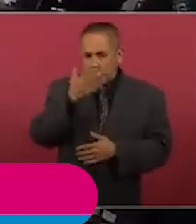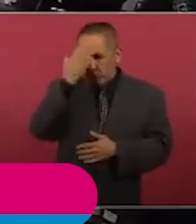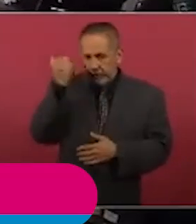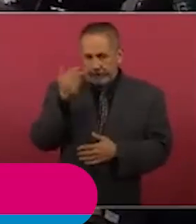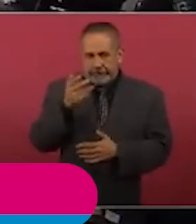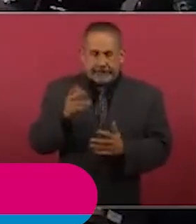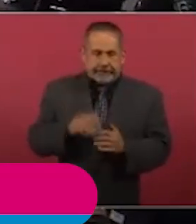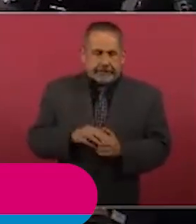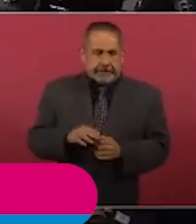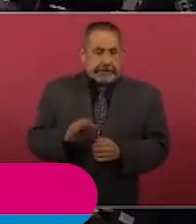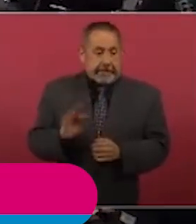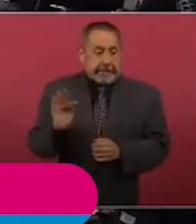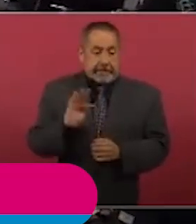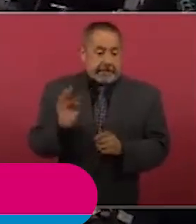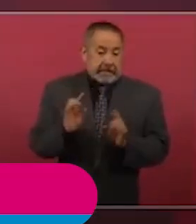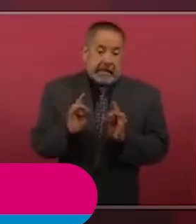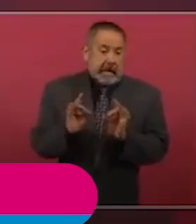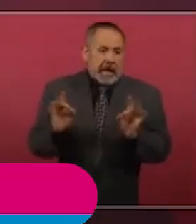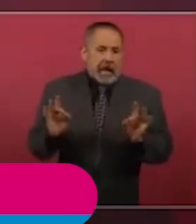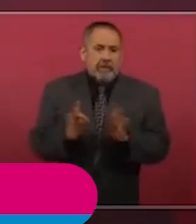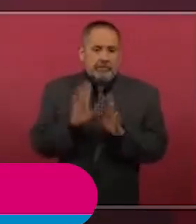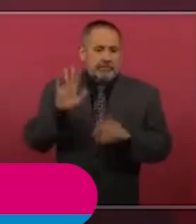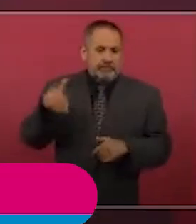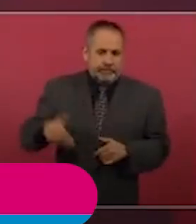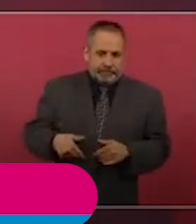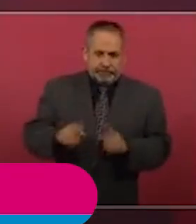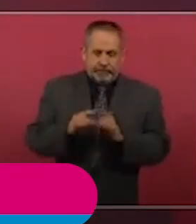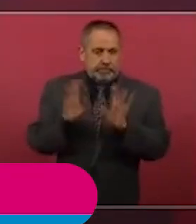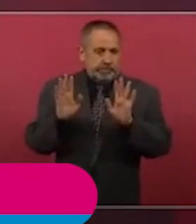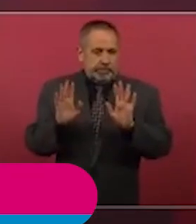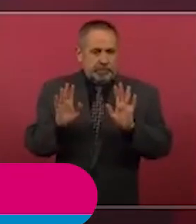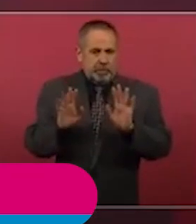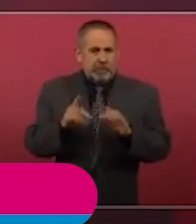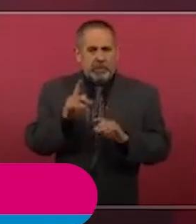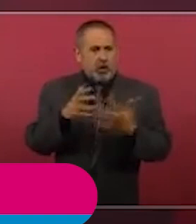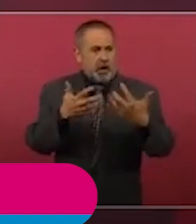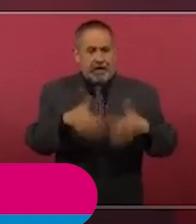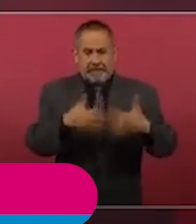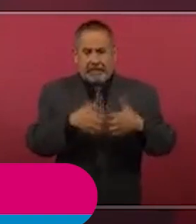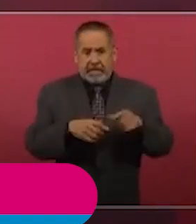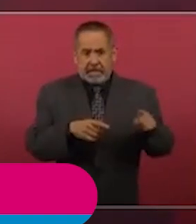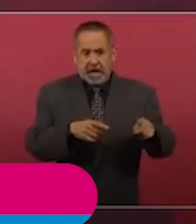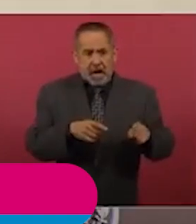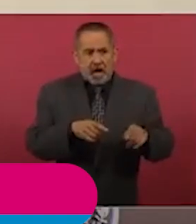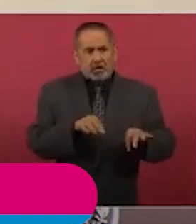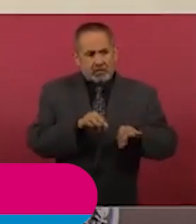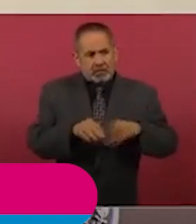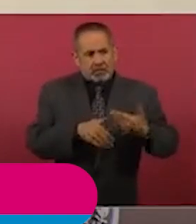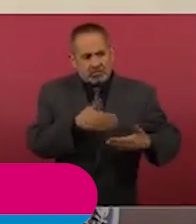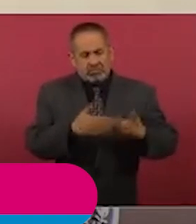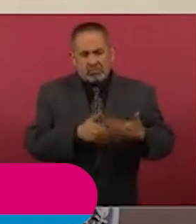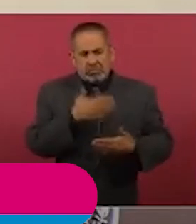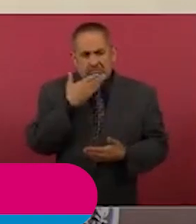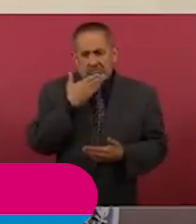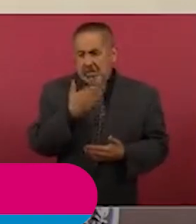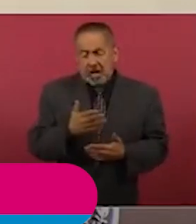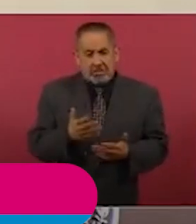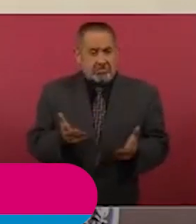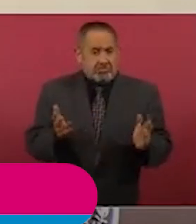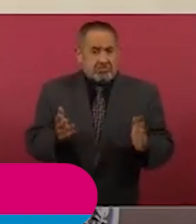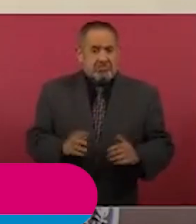Seguramente pudo haber habido un accidente, pero la refinería está operando bien,